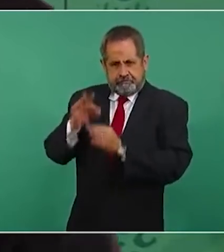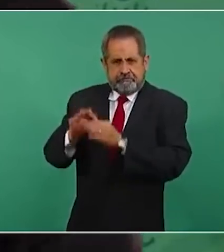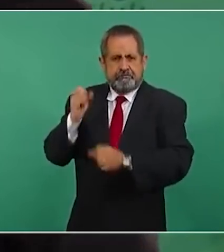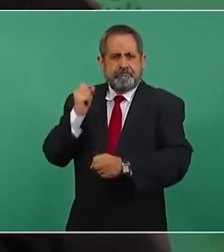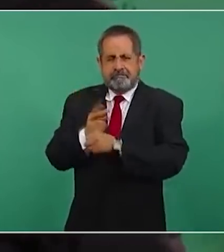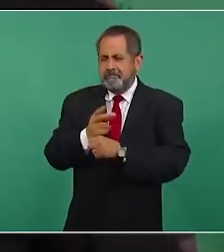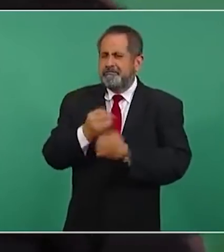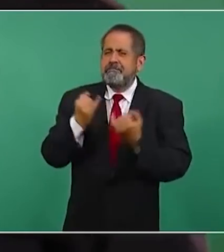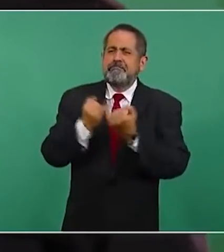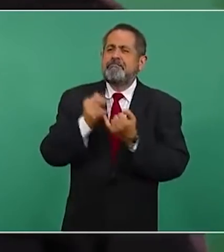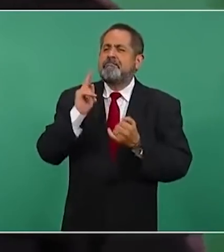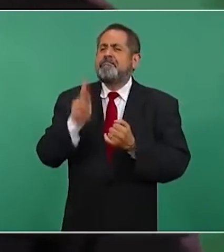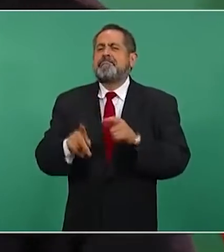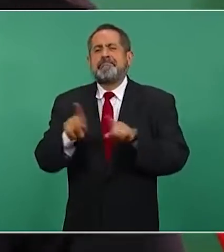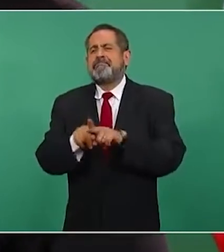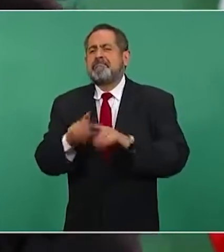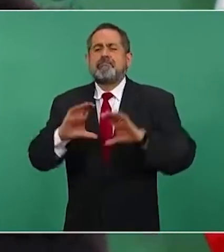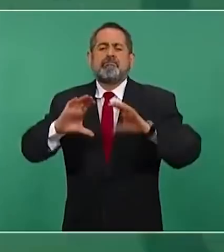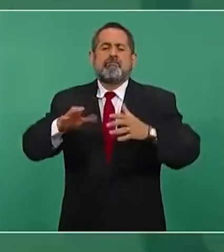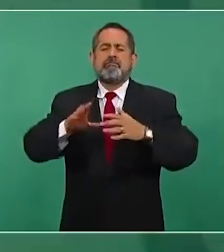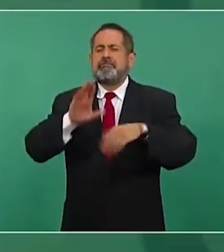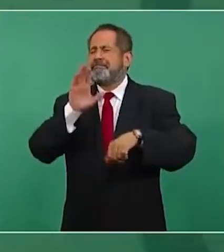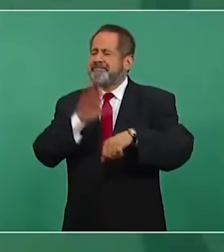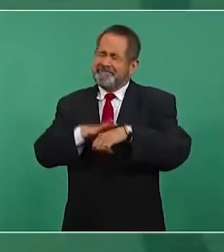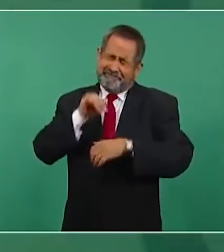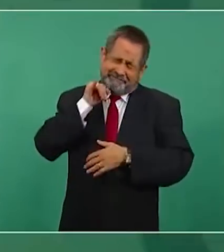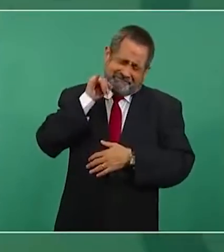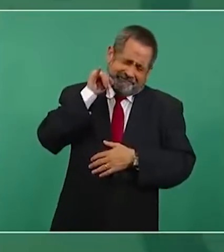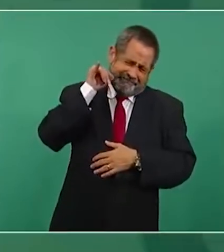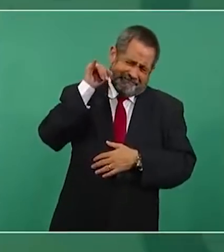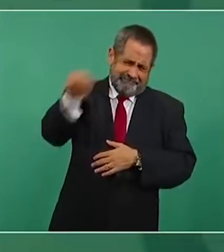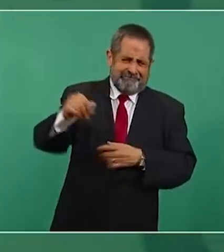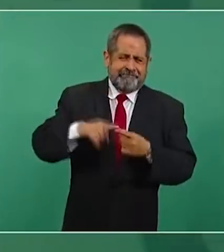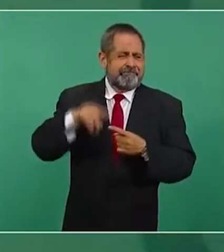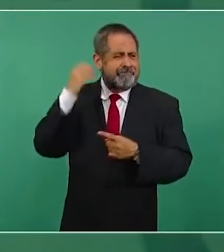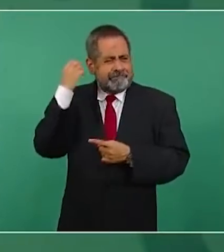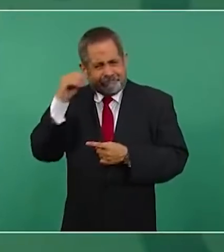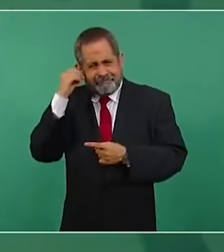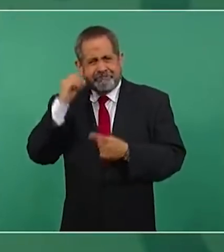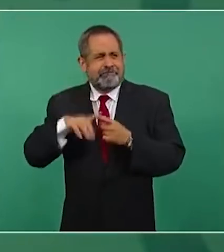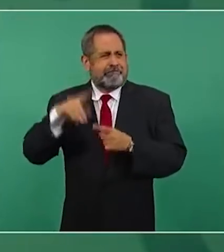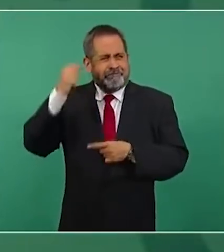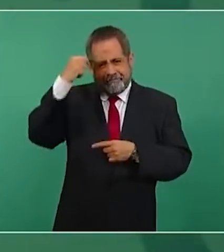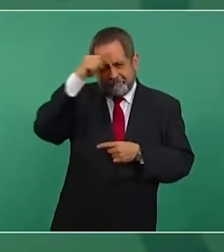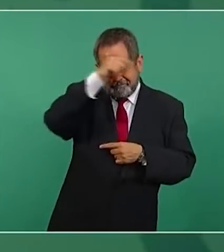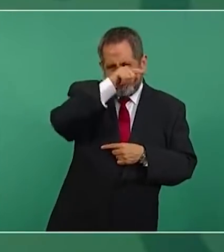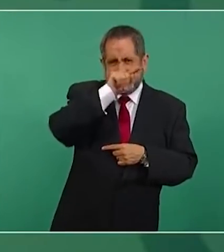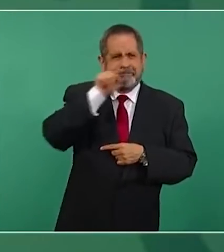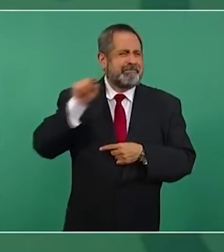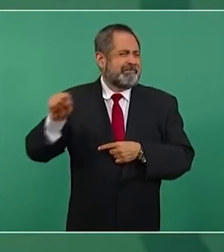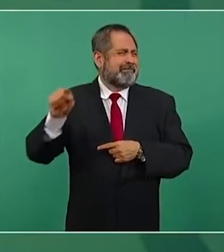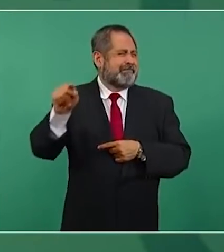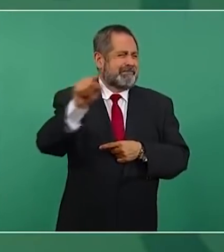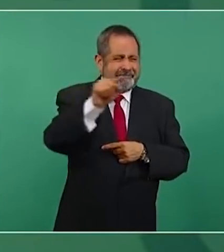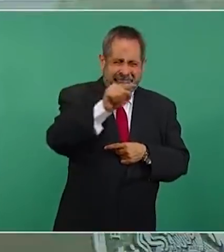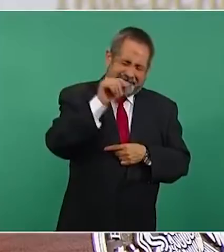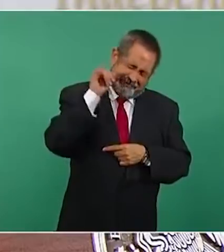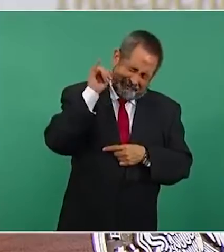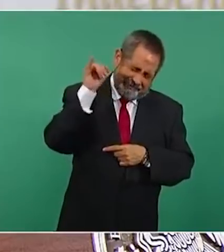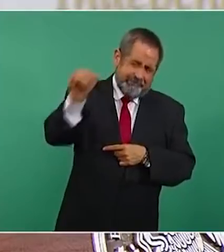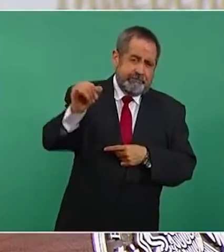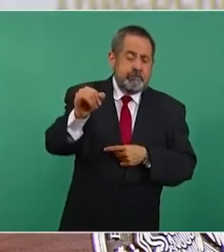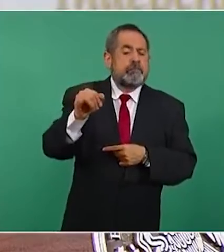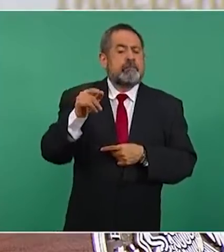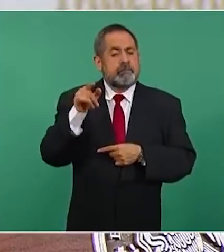hasta en las comunidades más apartadas de oaxaca de la tarahumara donde vive